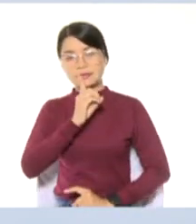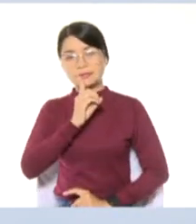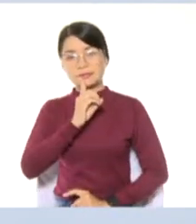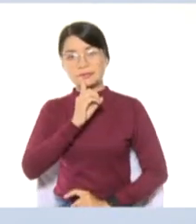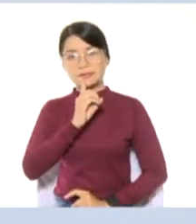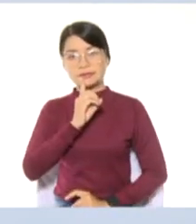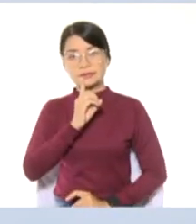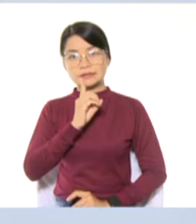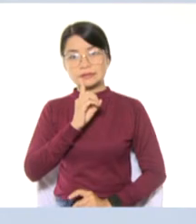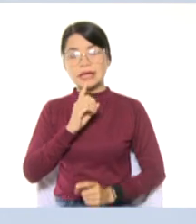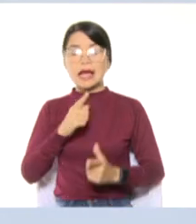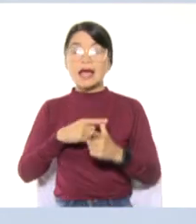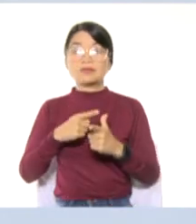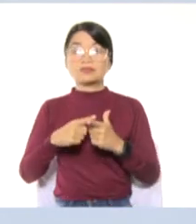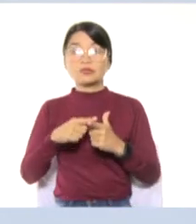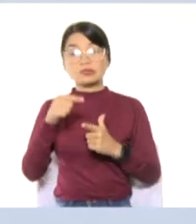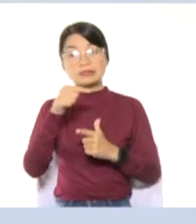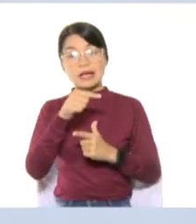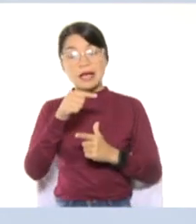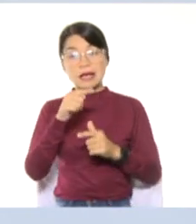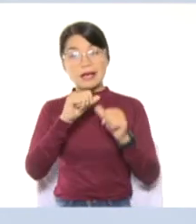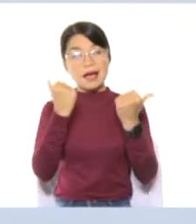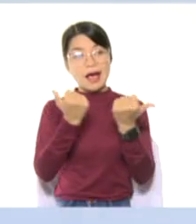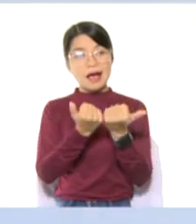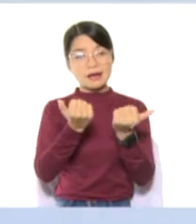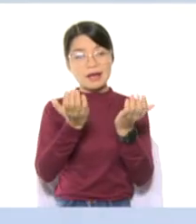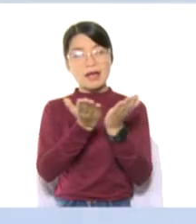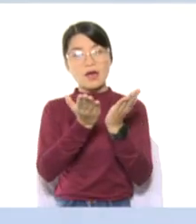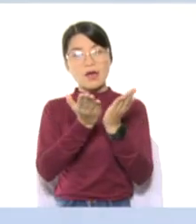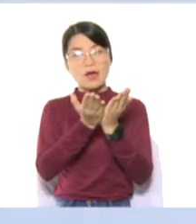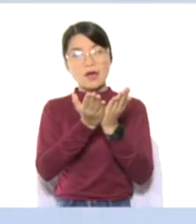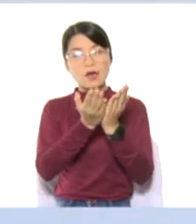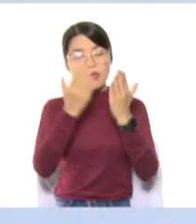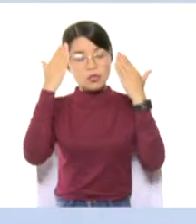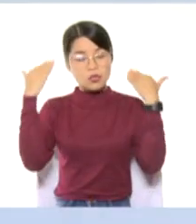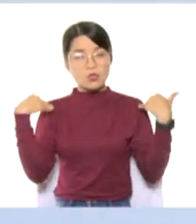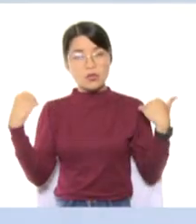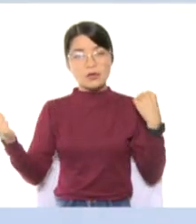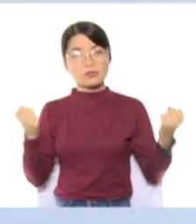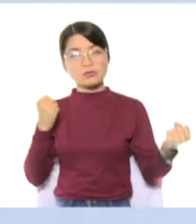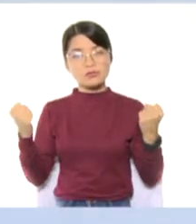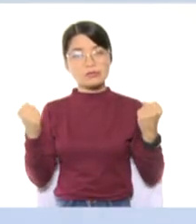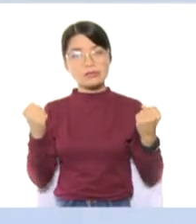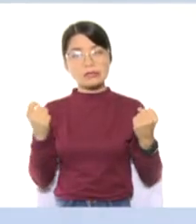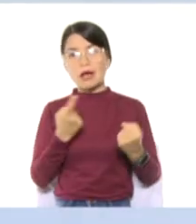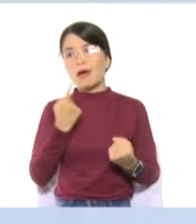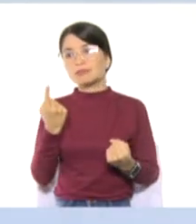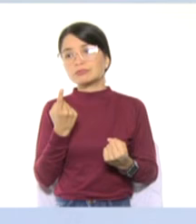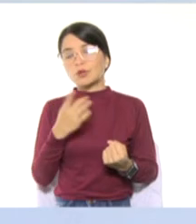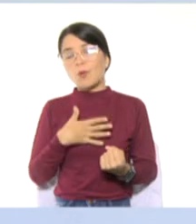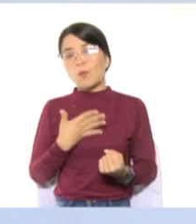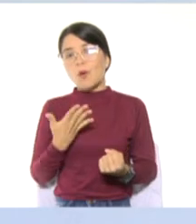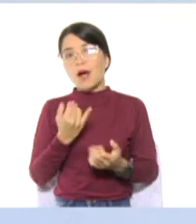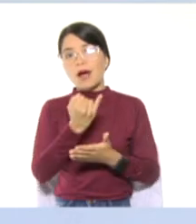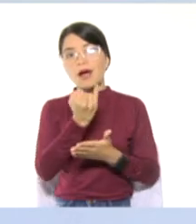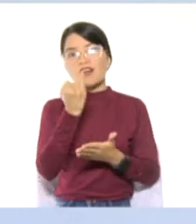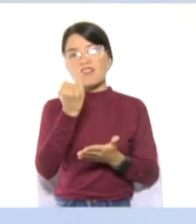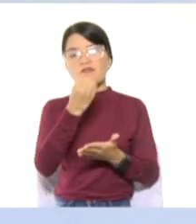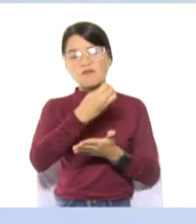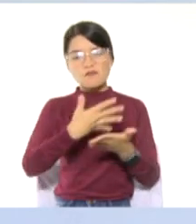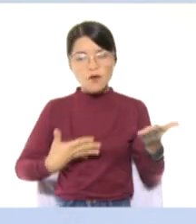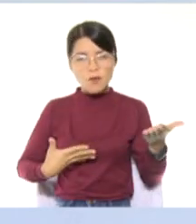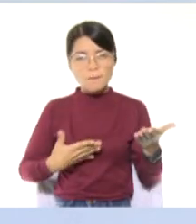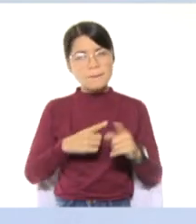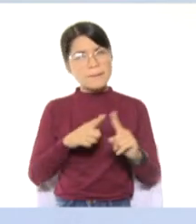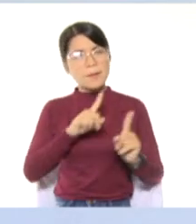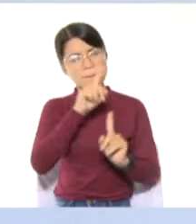es hacer informe tras informe. ¿Y será que ellos no pueden realizar educación física con algunas adaptaciones? Sí, por supuesto que